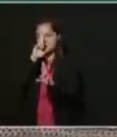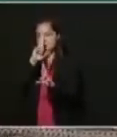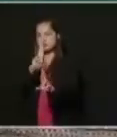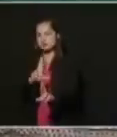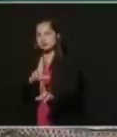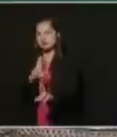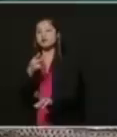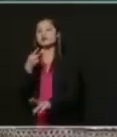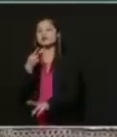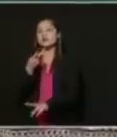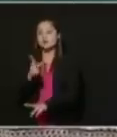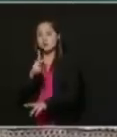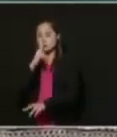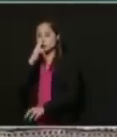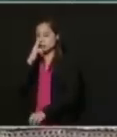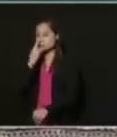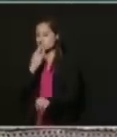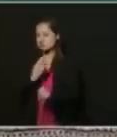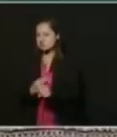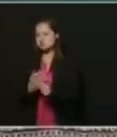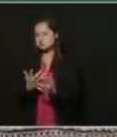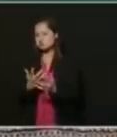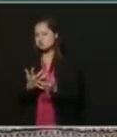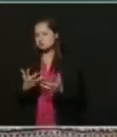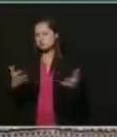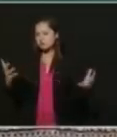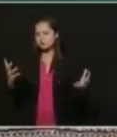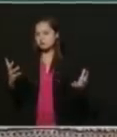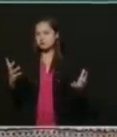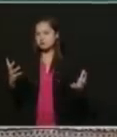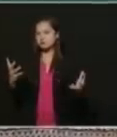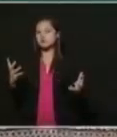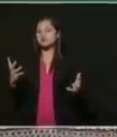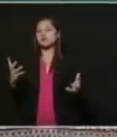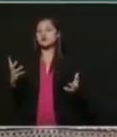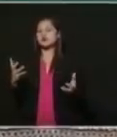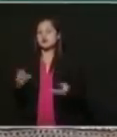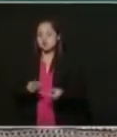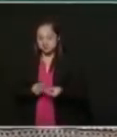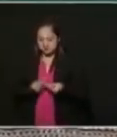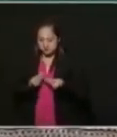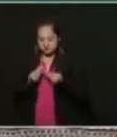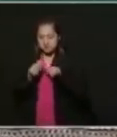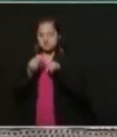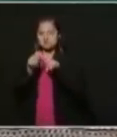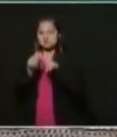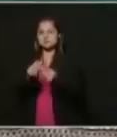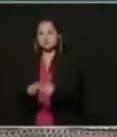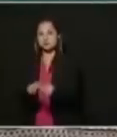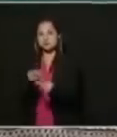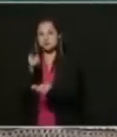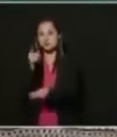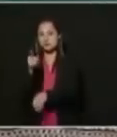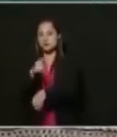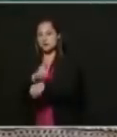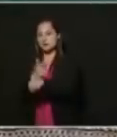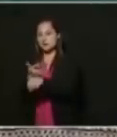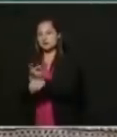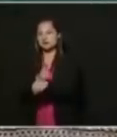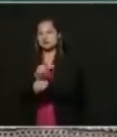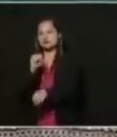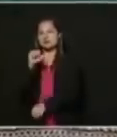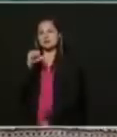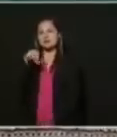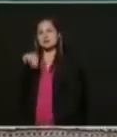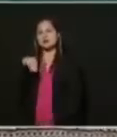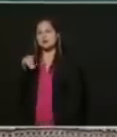gran responsabilidad, a depositar en sus manos... Licenciado Andrés Manuel López